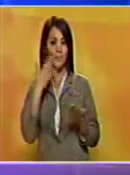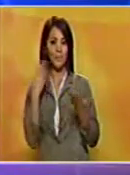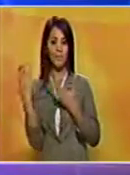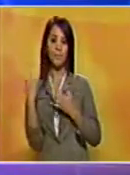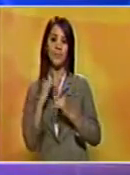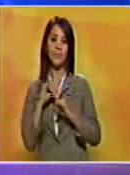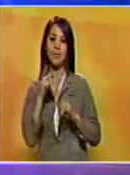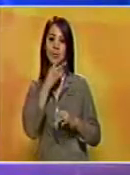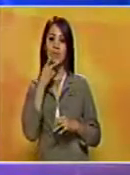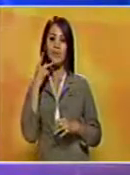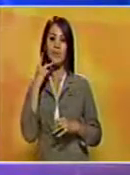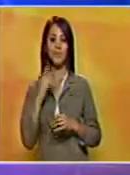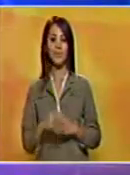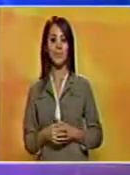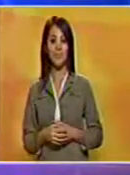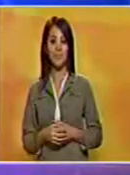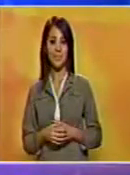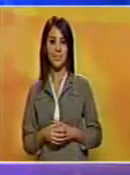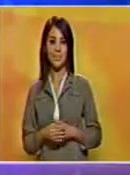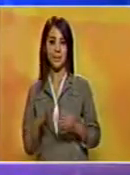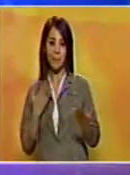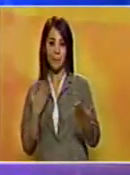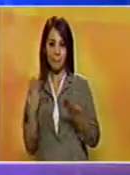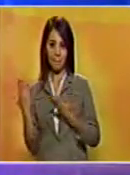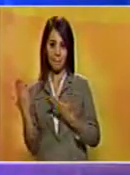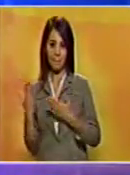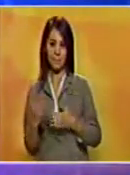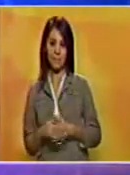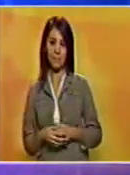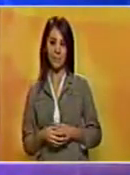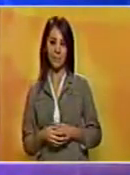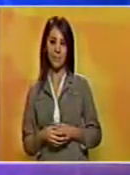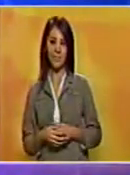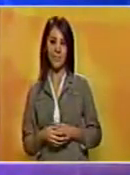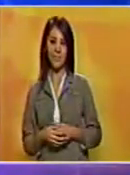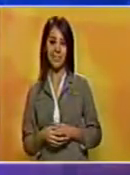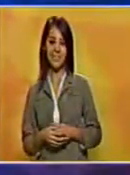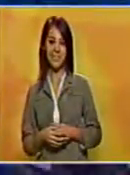al final. Soy Carelis Cuadros y los espero en una próxima emisión de Estrenos y Estrellas por su noticiero Venevisión.